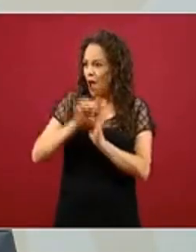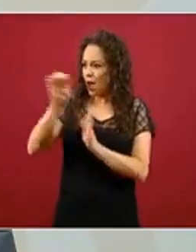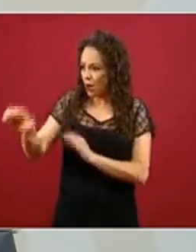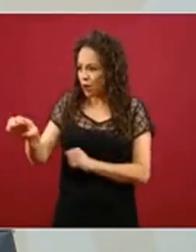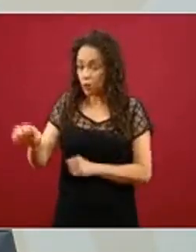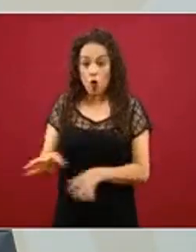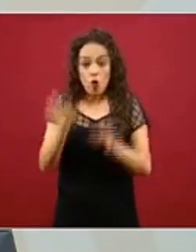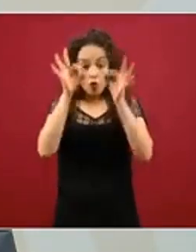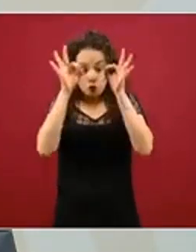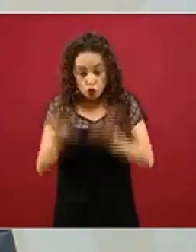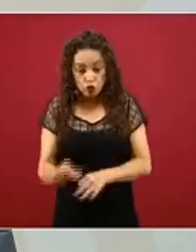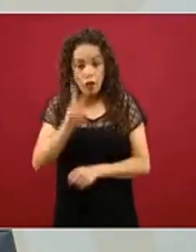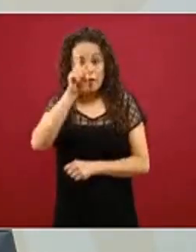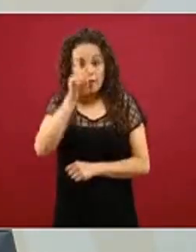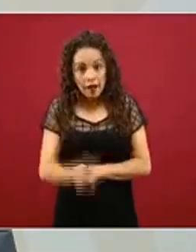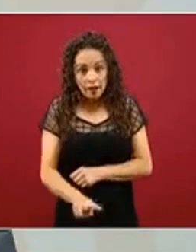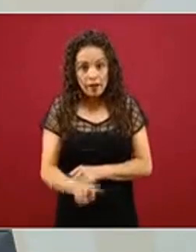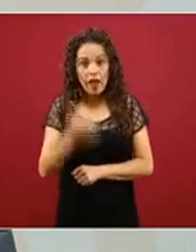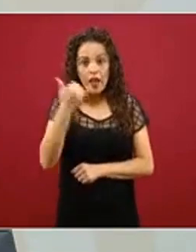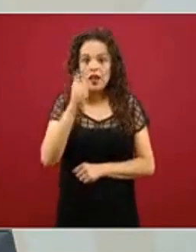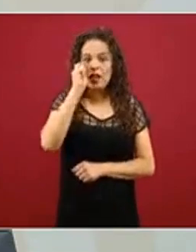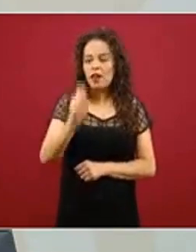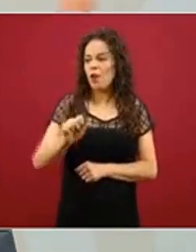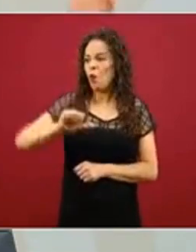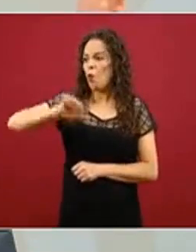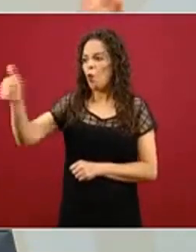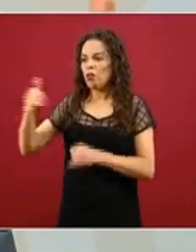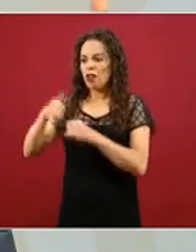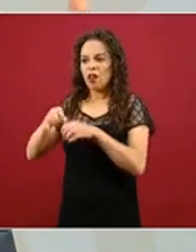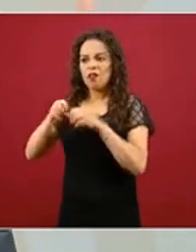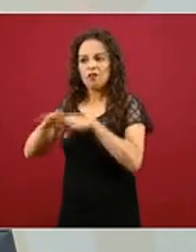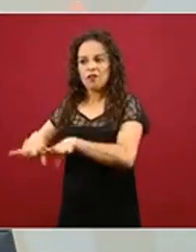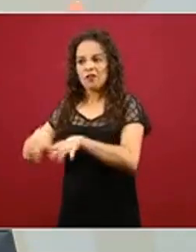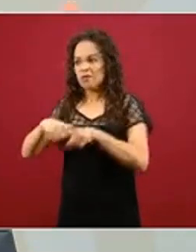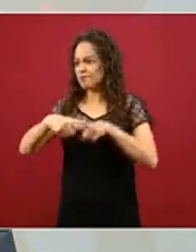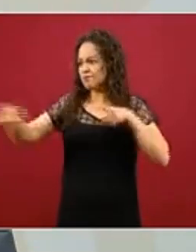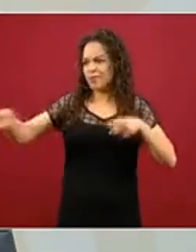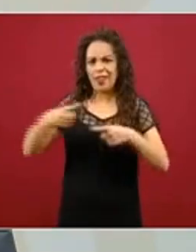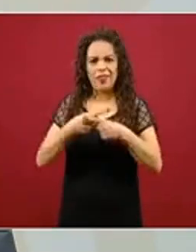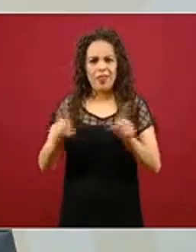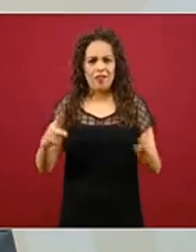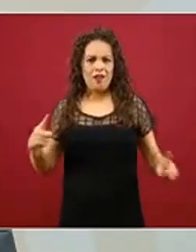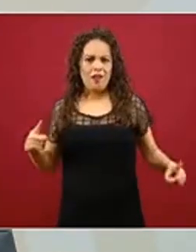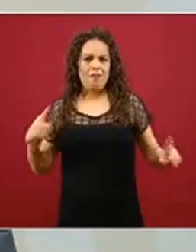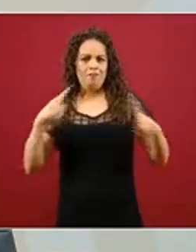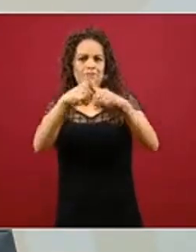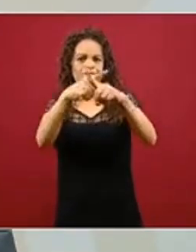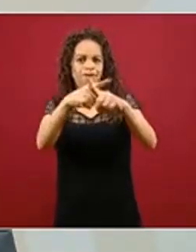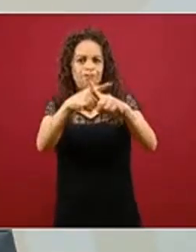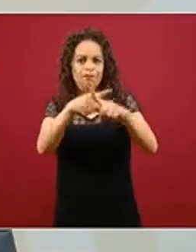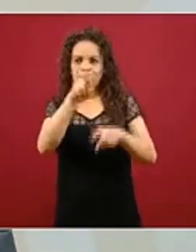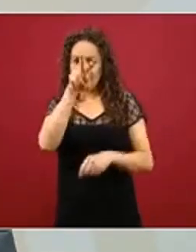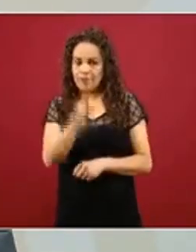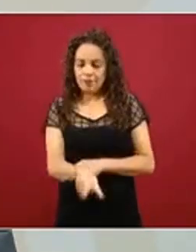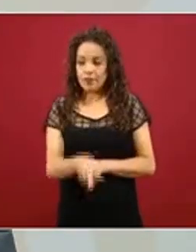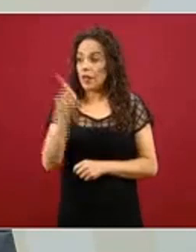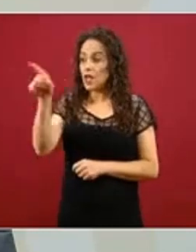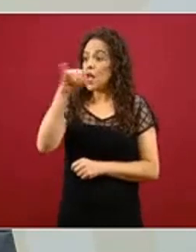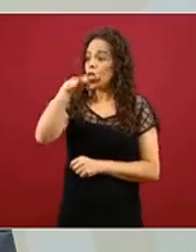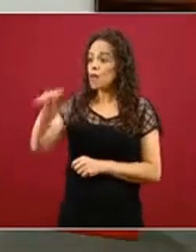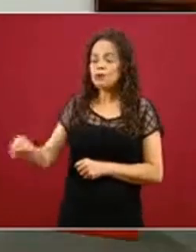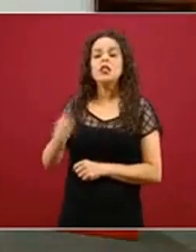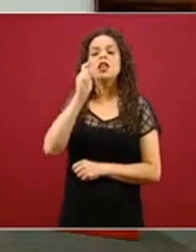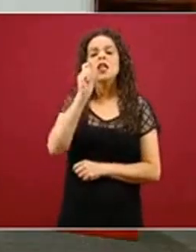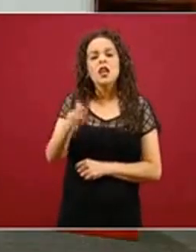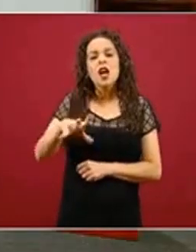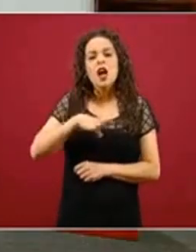y lo que finalmente permea a la sociedad puede haber una distancia muy grande. Lo que tiene el Instituto Mexicano del Seguro